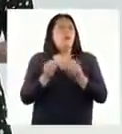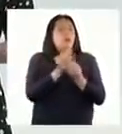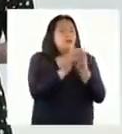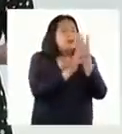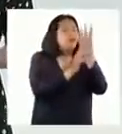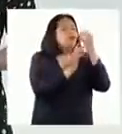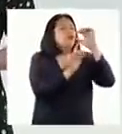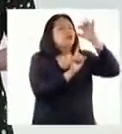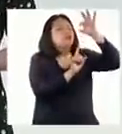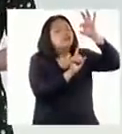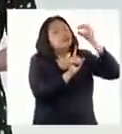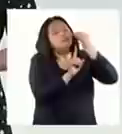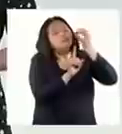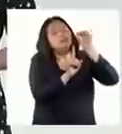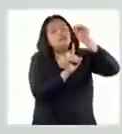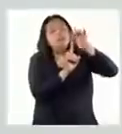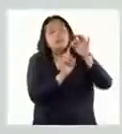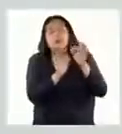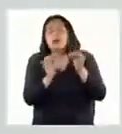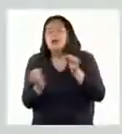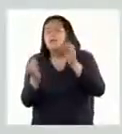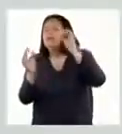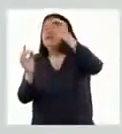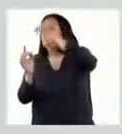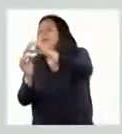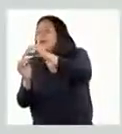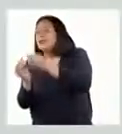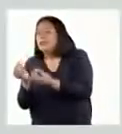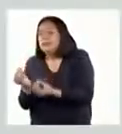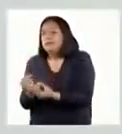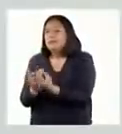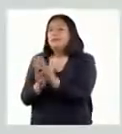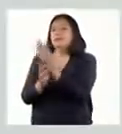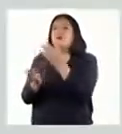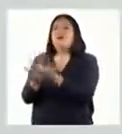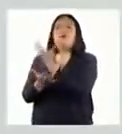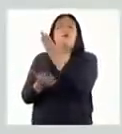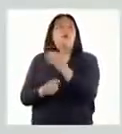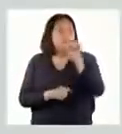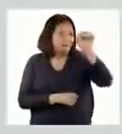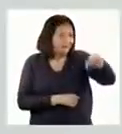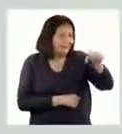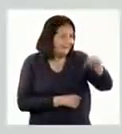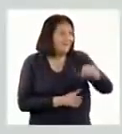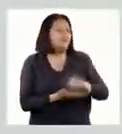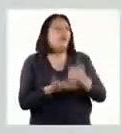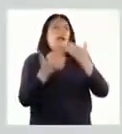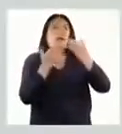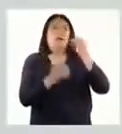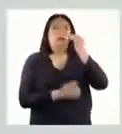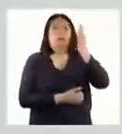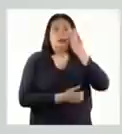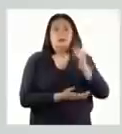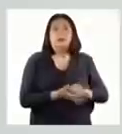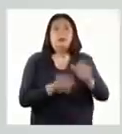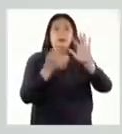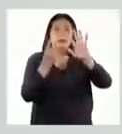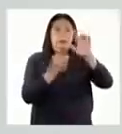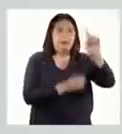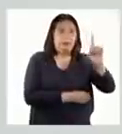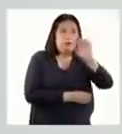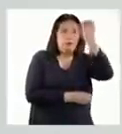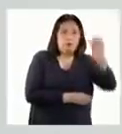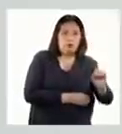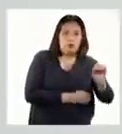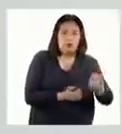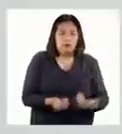llevando el polen y así pueden nacer otras plantas. Así es, Patricia. Gracias a las abejas, el 71%